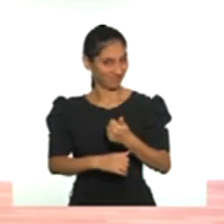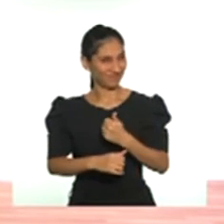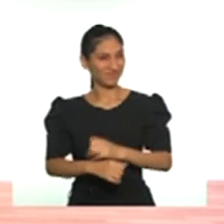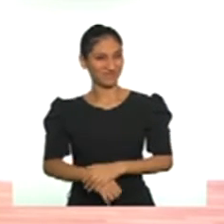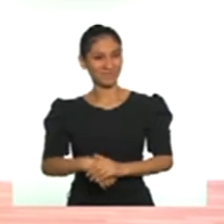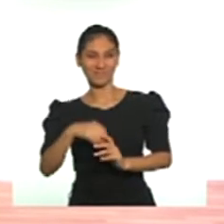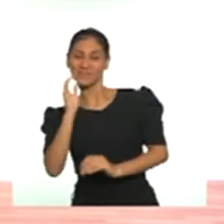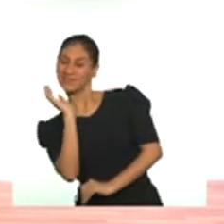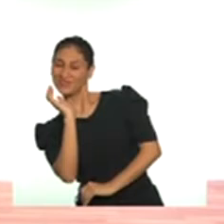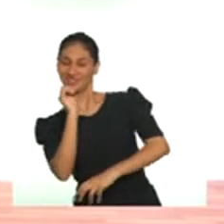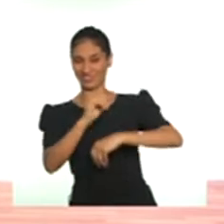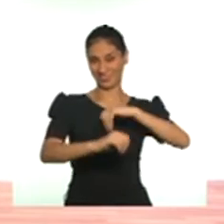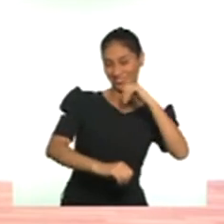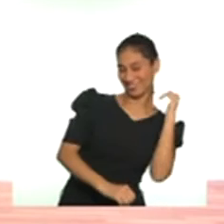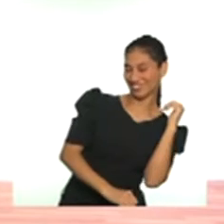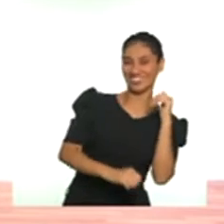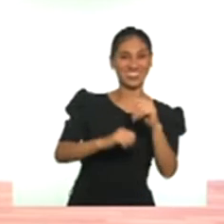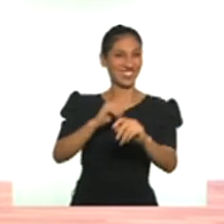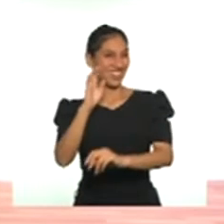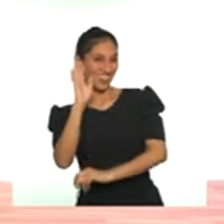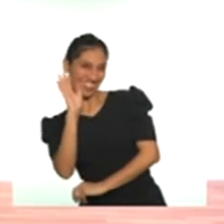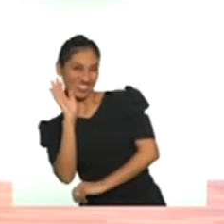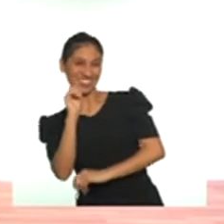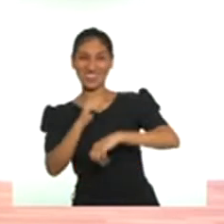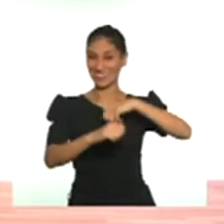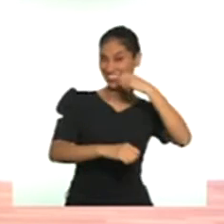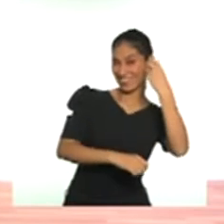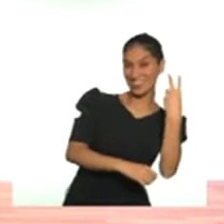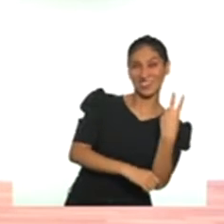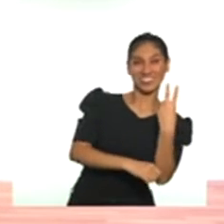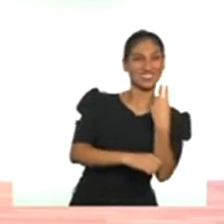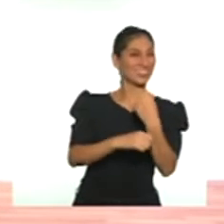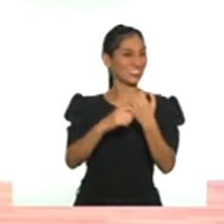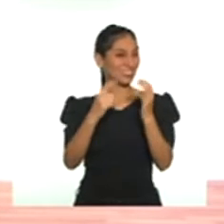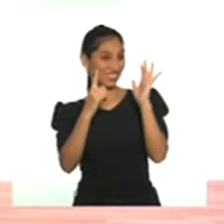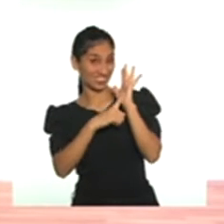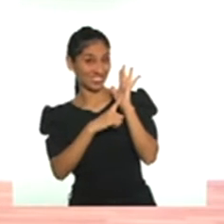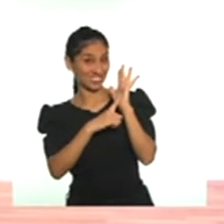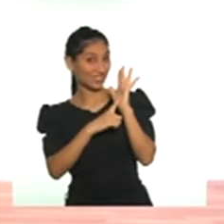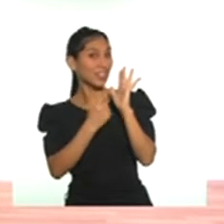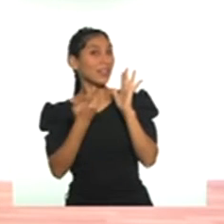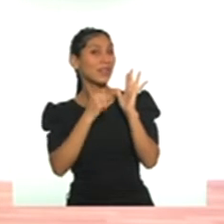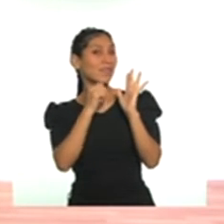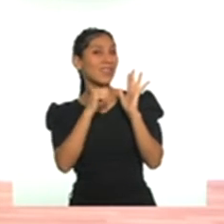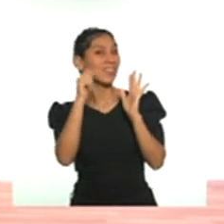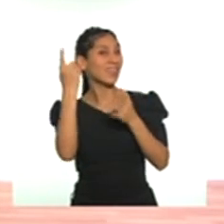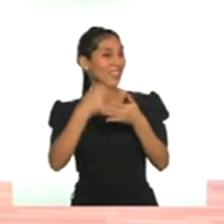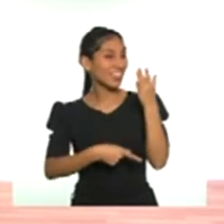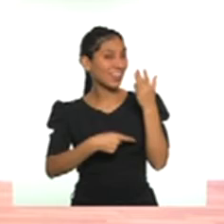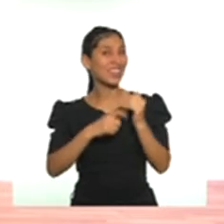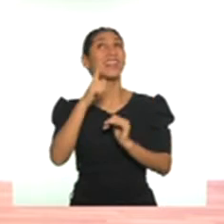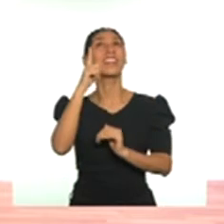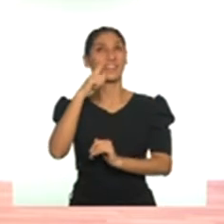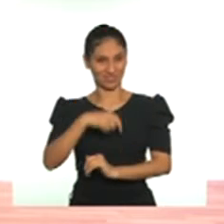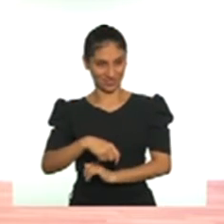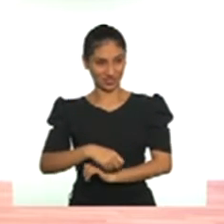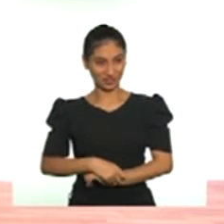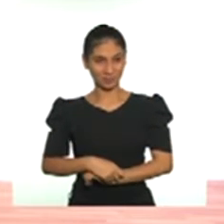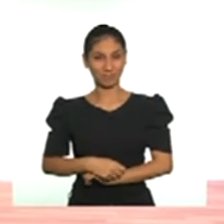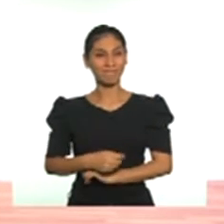izquierdo. Mira. Uno, dos. Uno, dos. ¿Qué nos falta? Arriba y